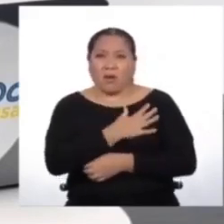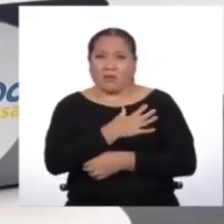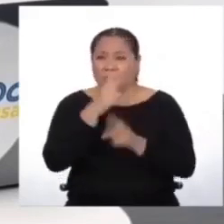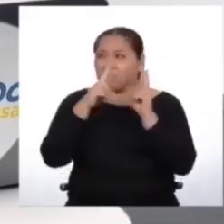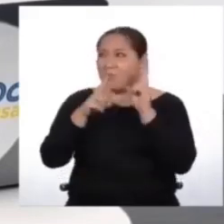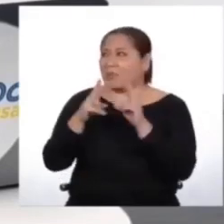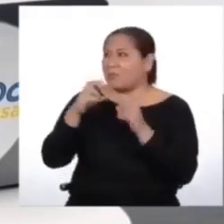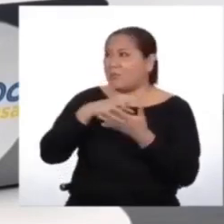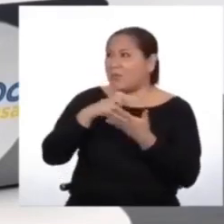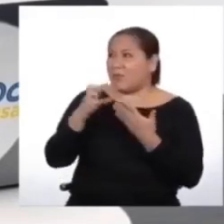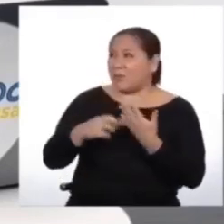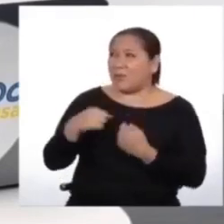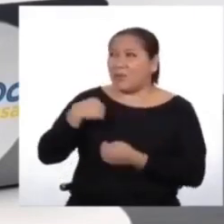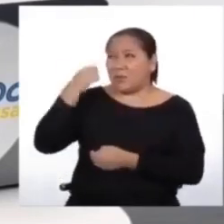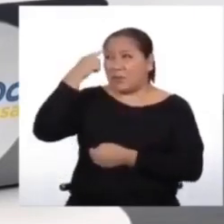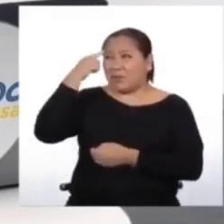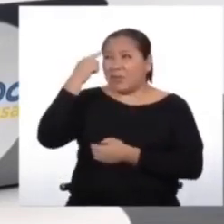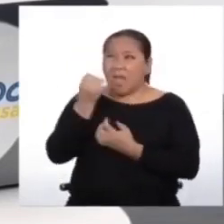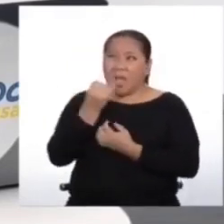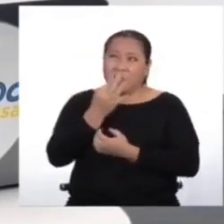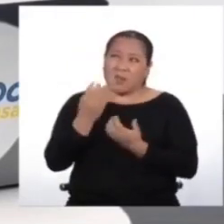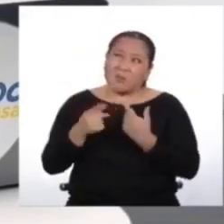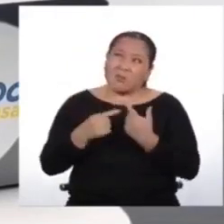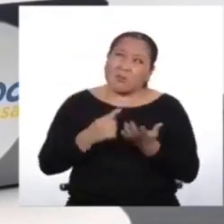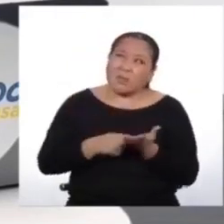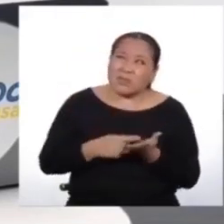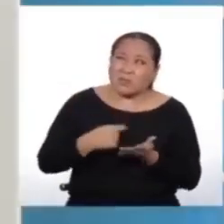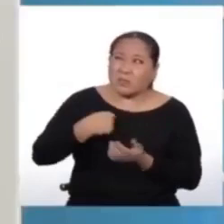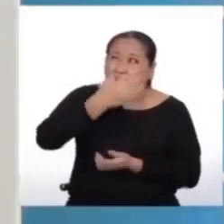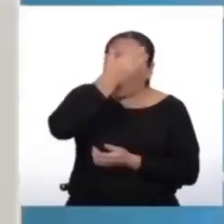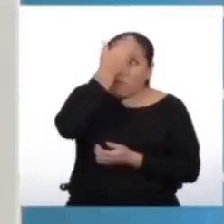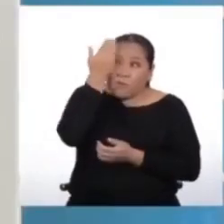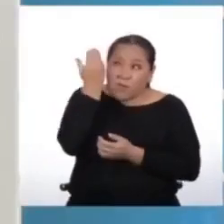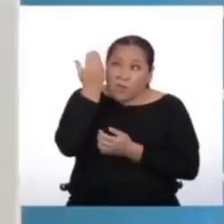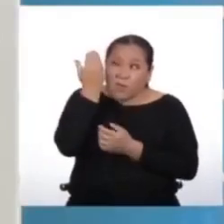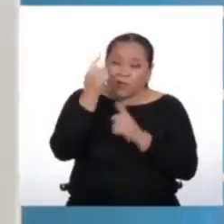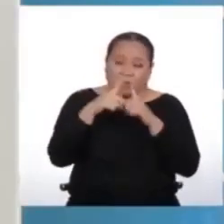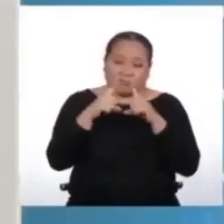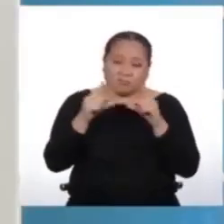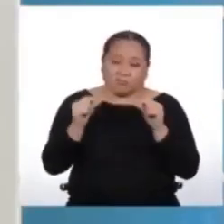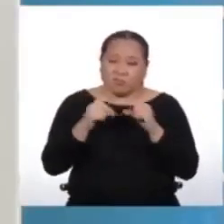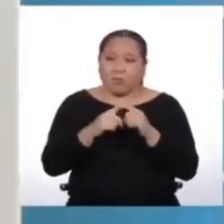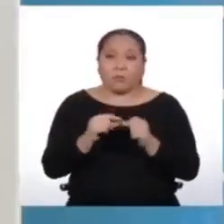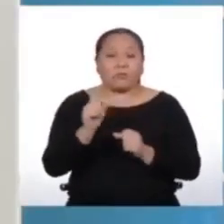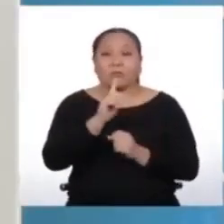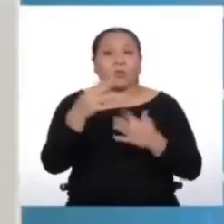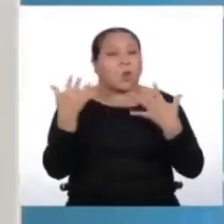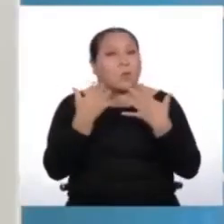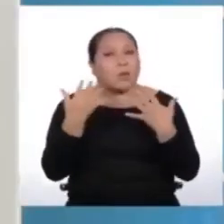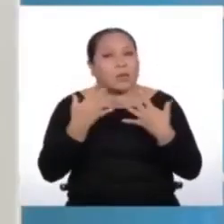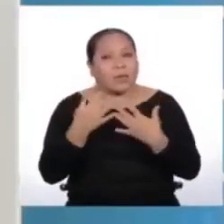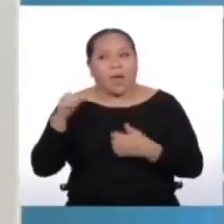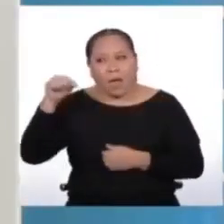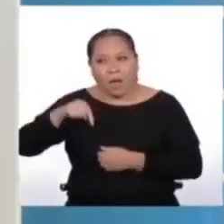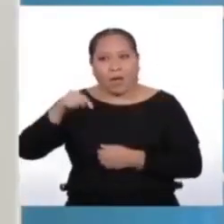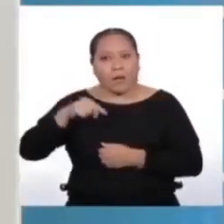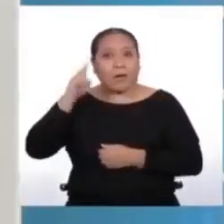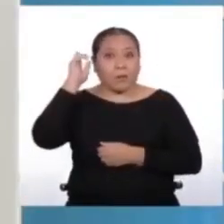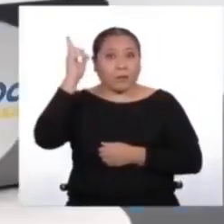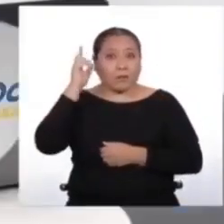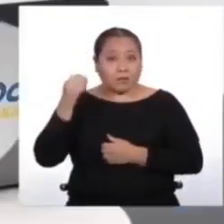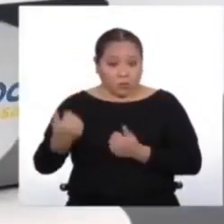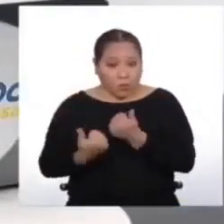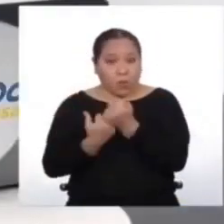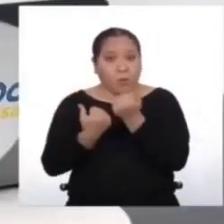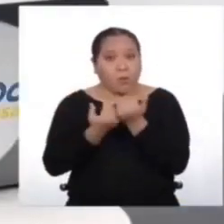programa, pero yo como que a veces me olvido de algunas fórmulas. Nada de miedo, aquí estamos las y los docentes para dar una